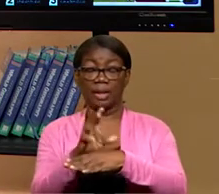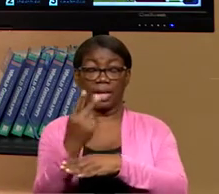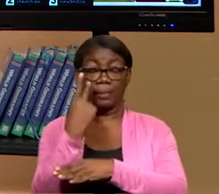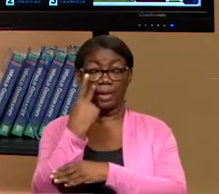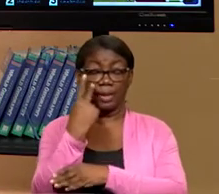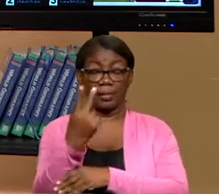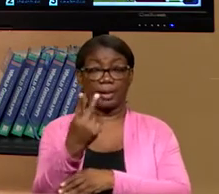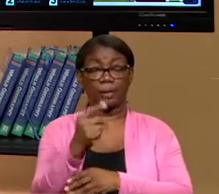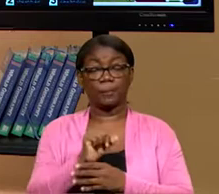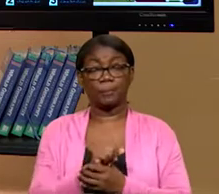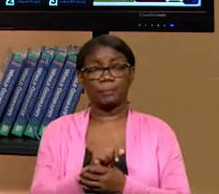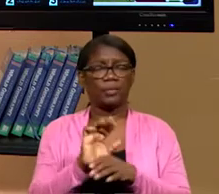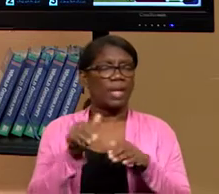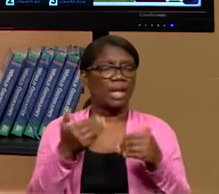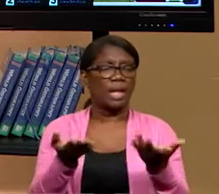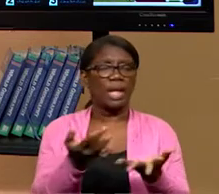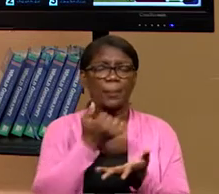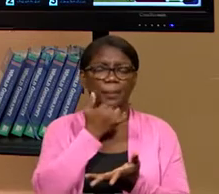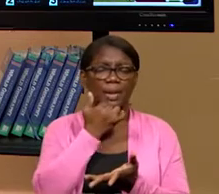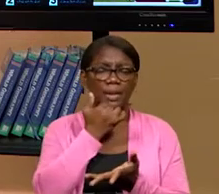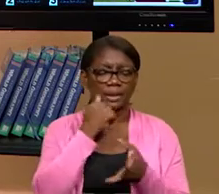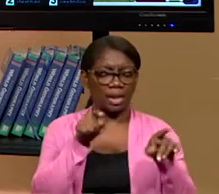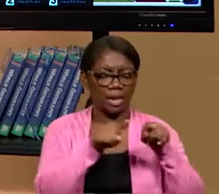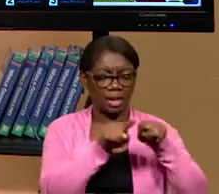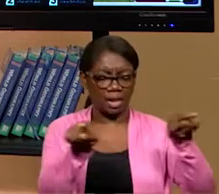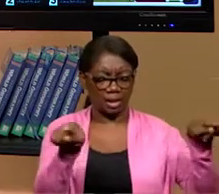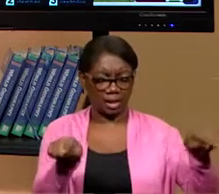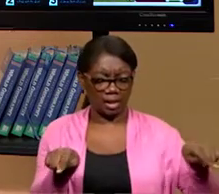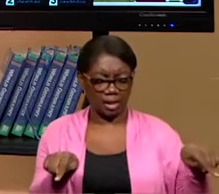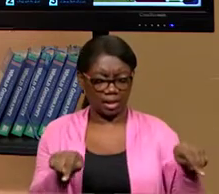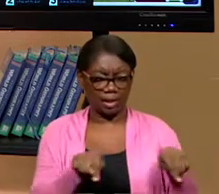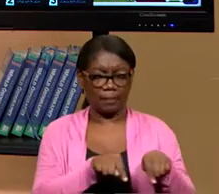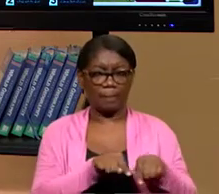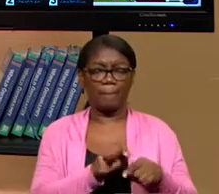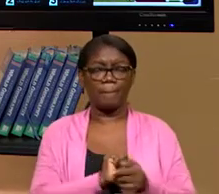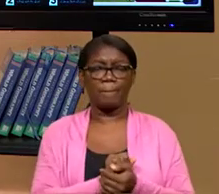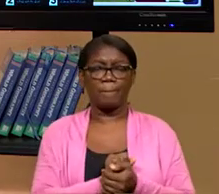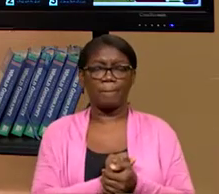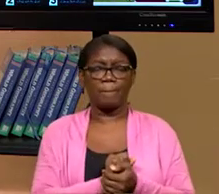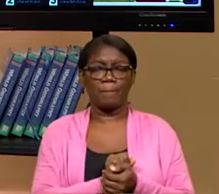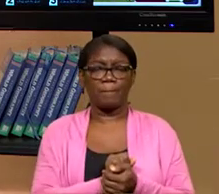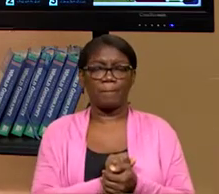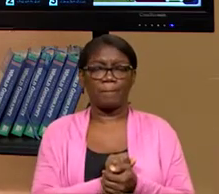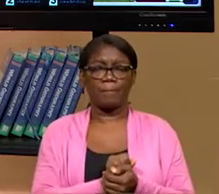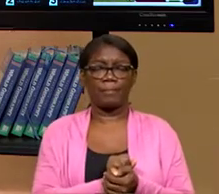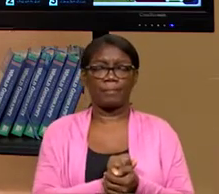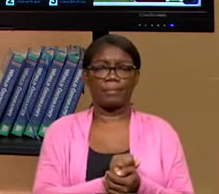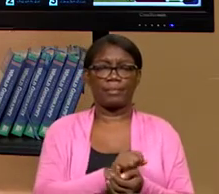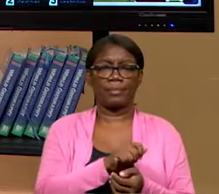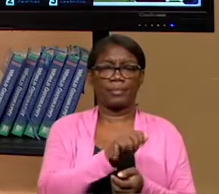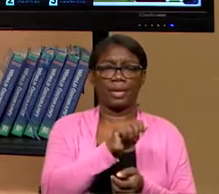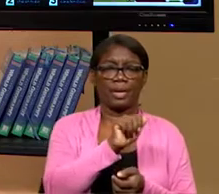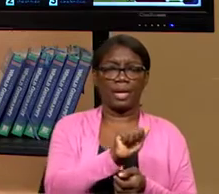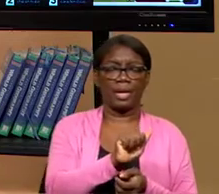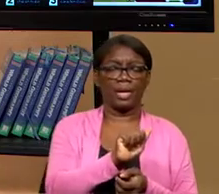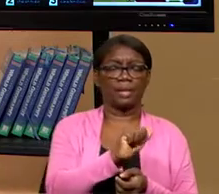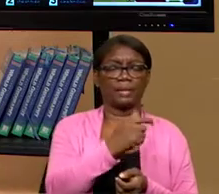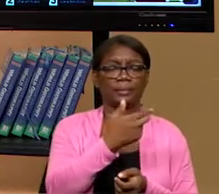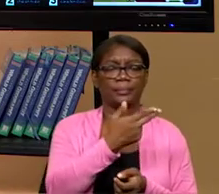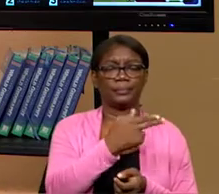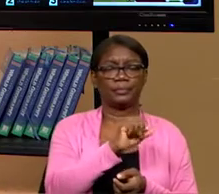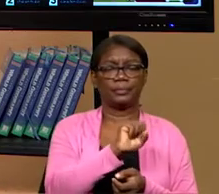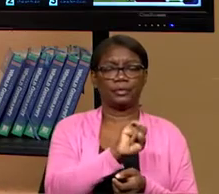¿Qué sucede internamente en la tarjeta? Ok, en la instrucción al chip, normalmente,